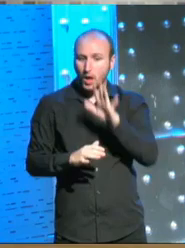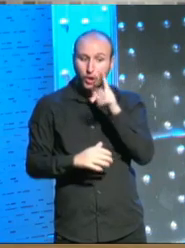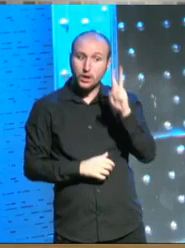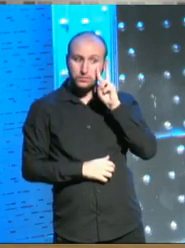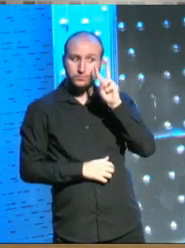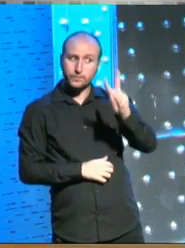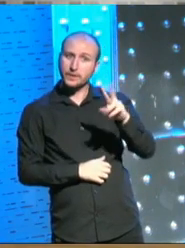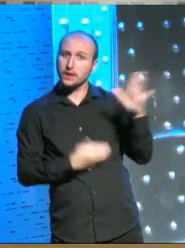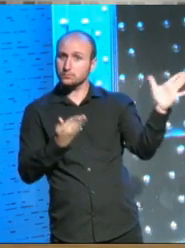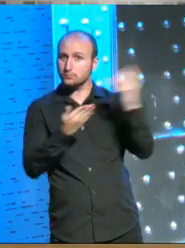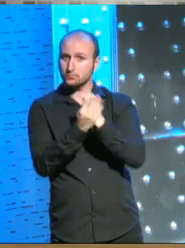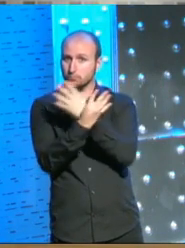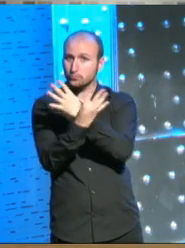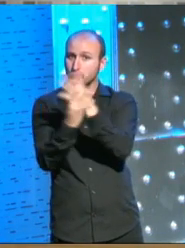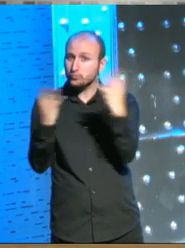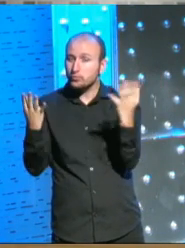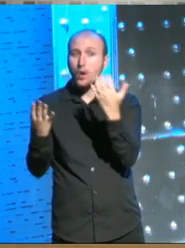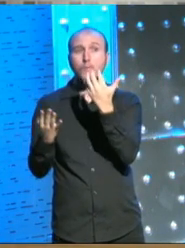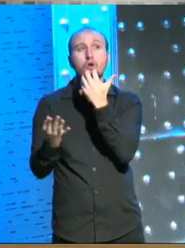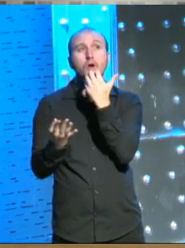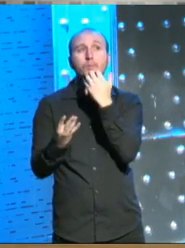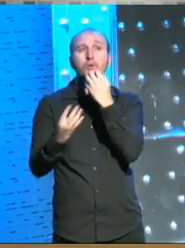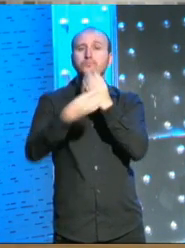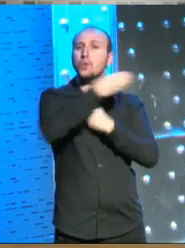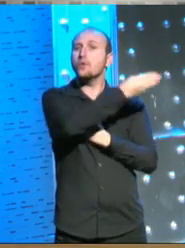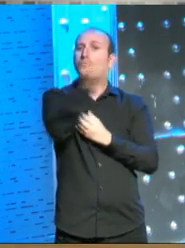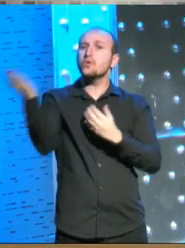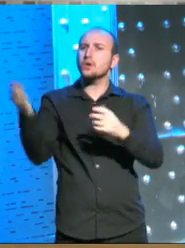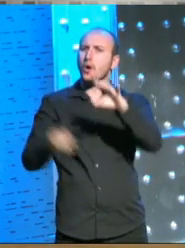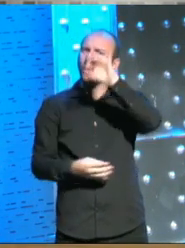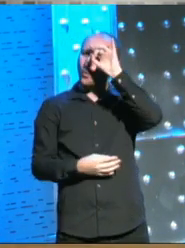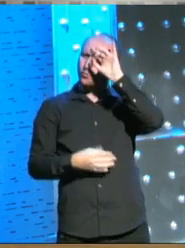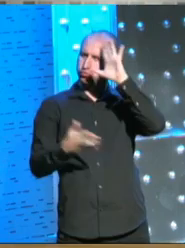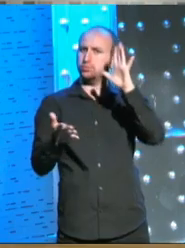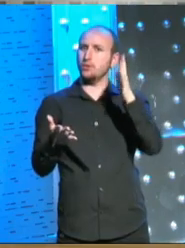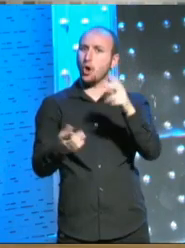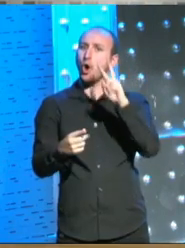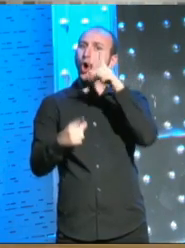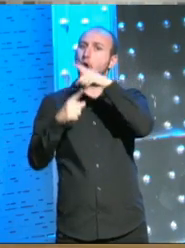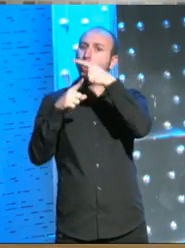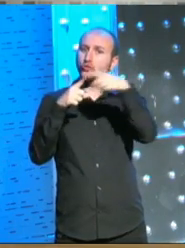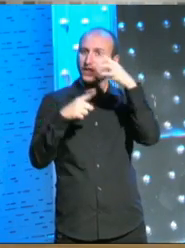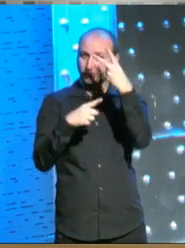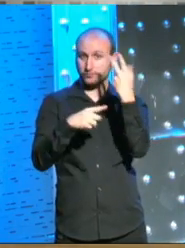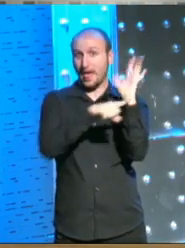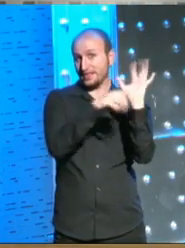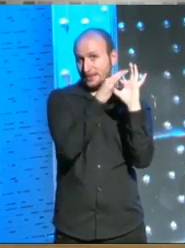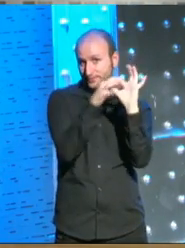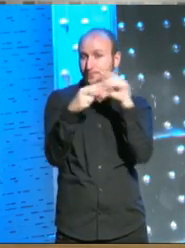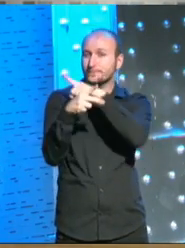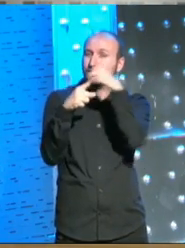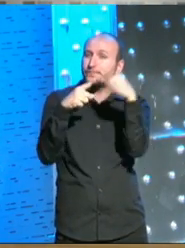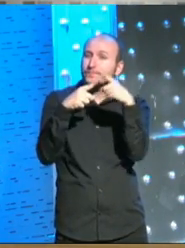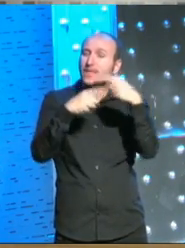fíjense que al público le asombró mucho dos cosas del cine. El famoso tren